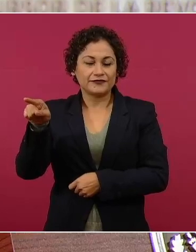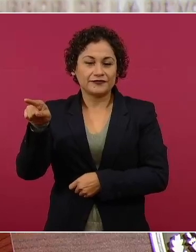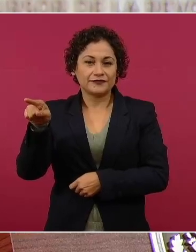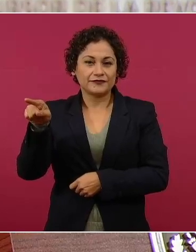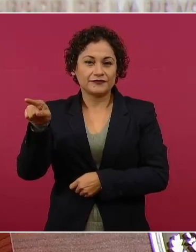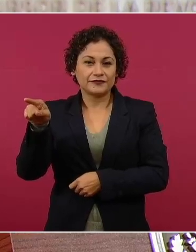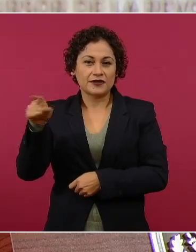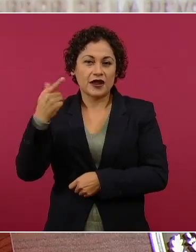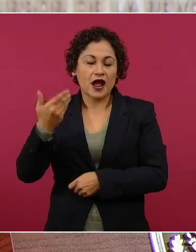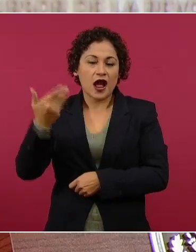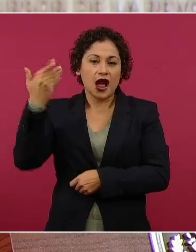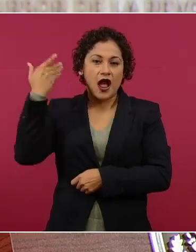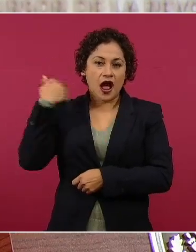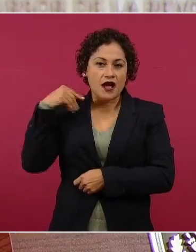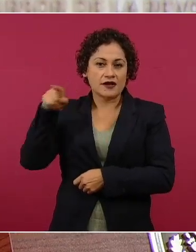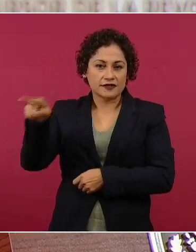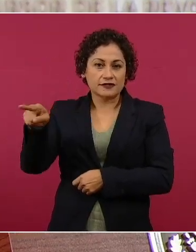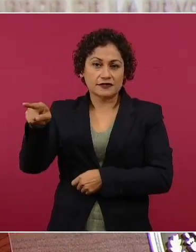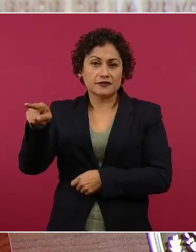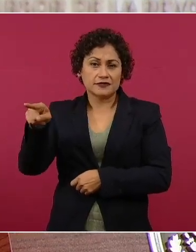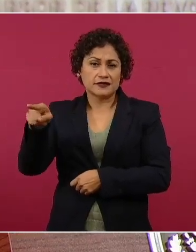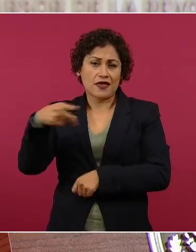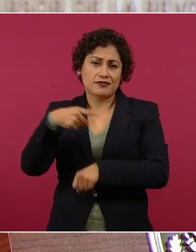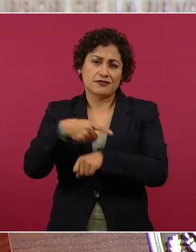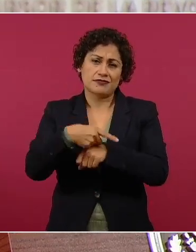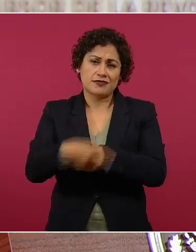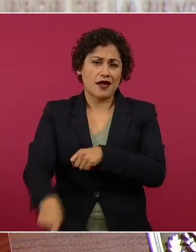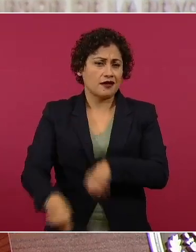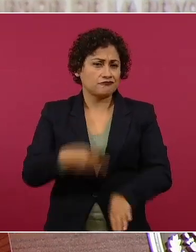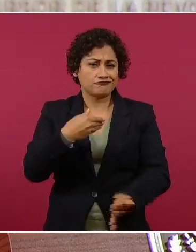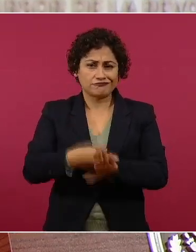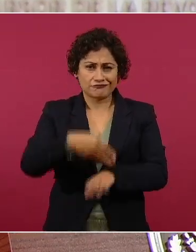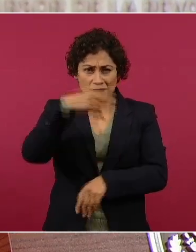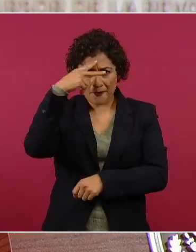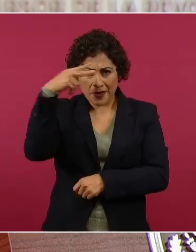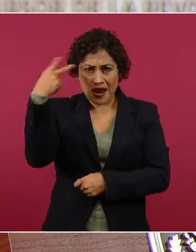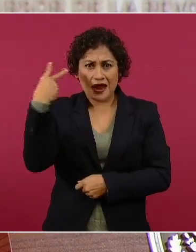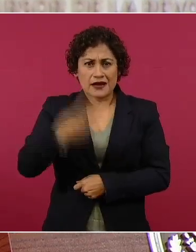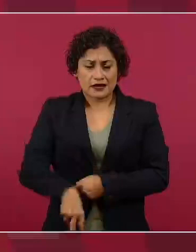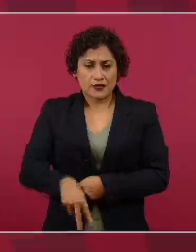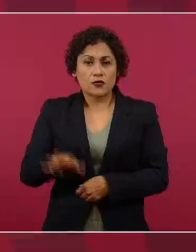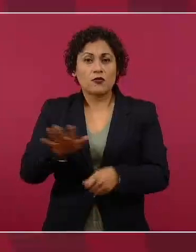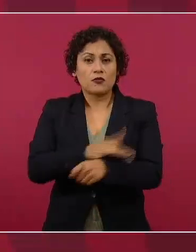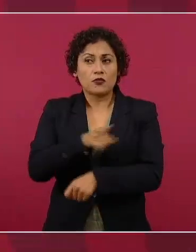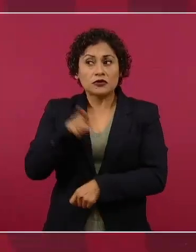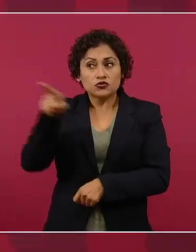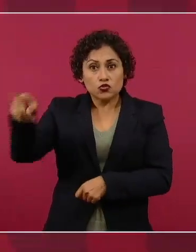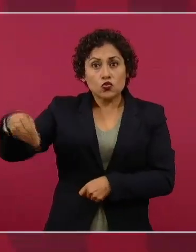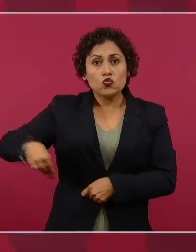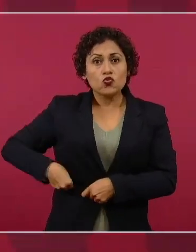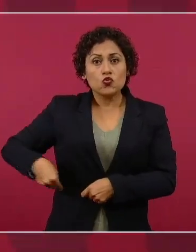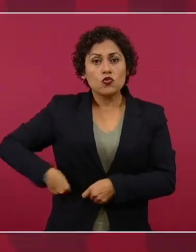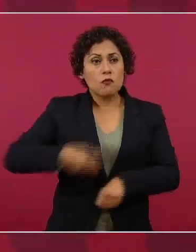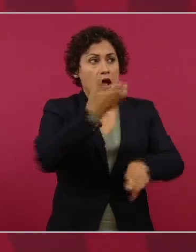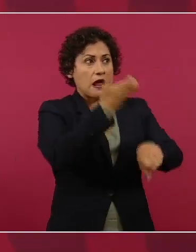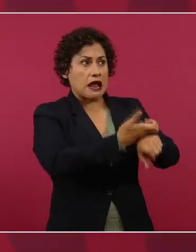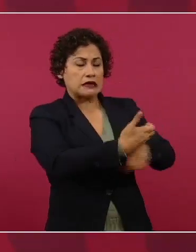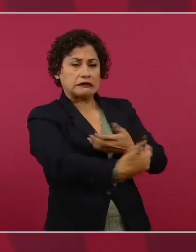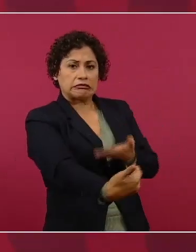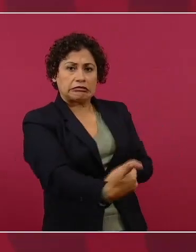pues causado gran daño al país, por culpa de él nos habían invadido y nos habían